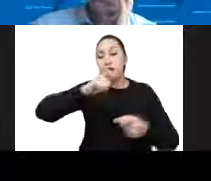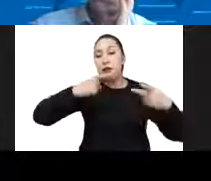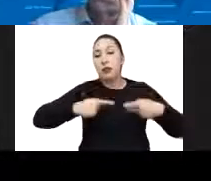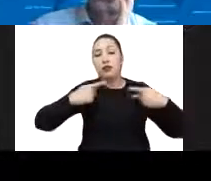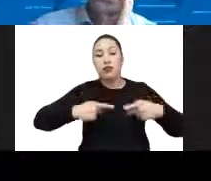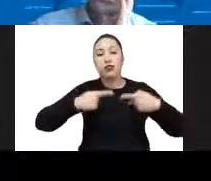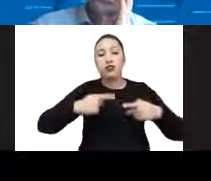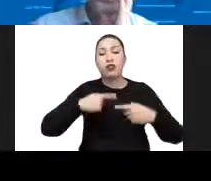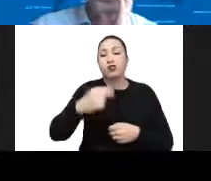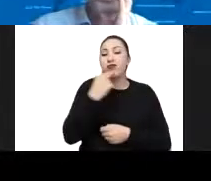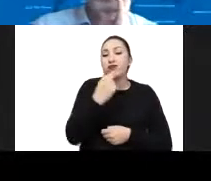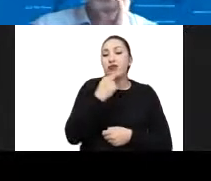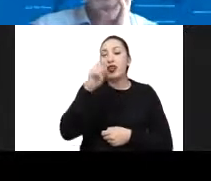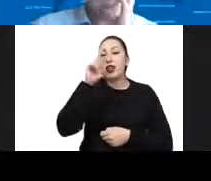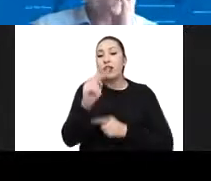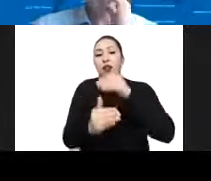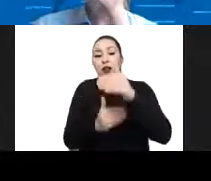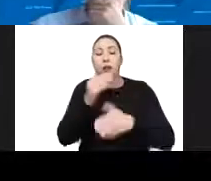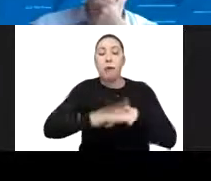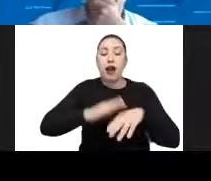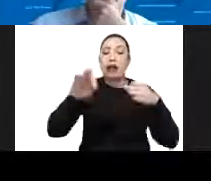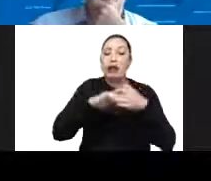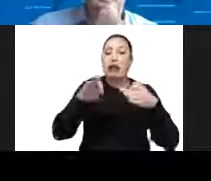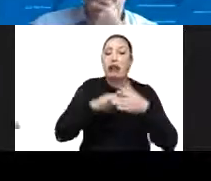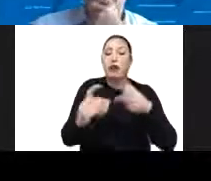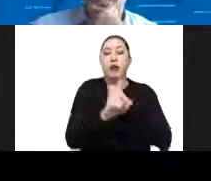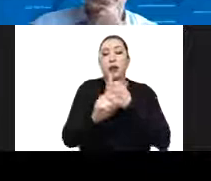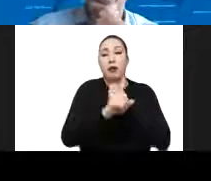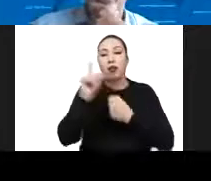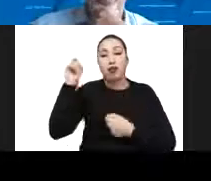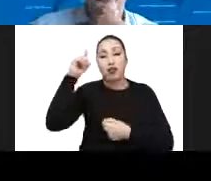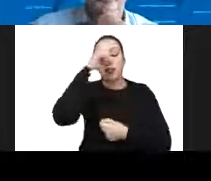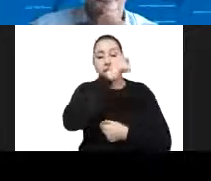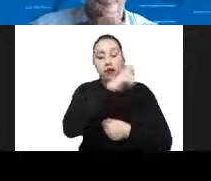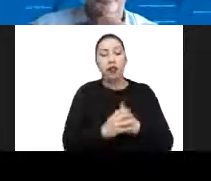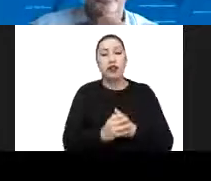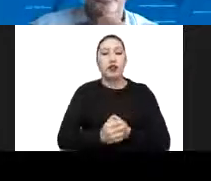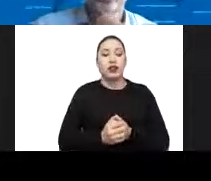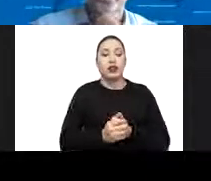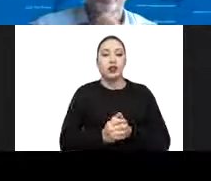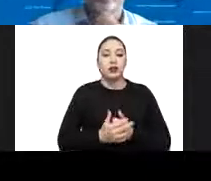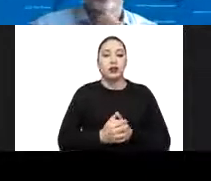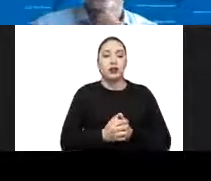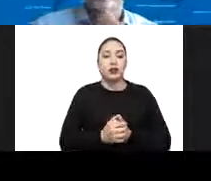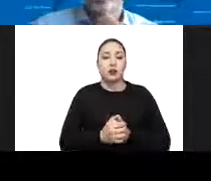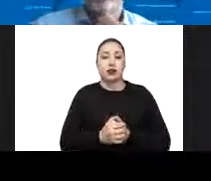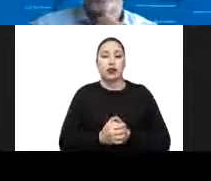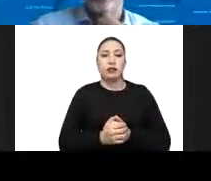encuentran cada vez en una situación muy crítica, ¿no? Las fuentes tradicionales de financiamiento, en general, vemos que